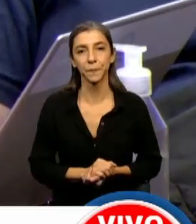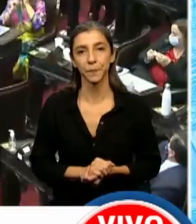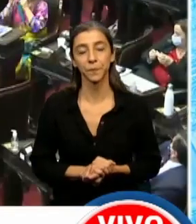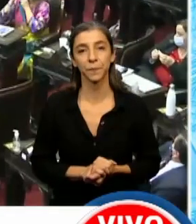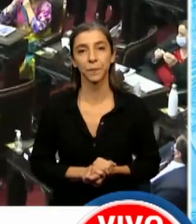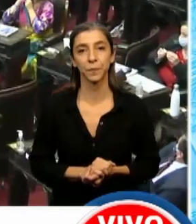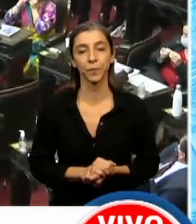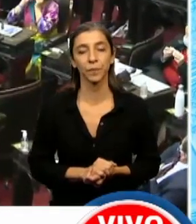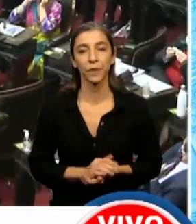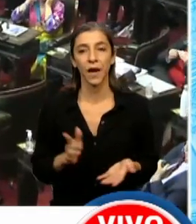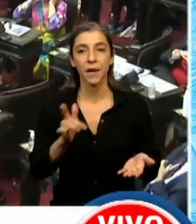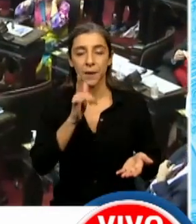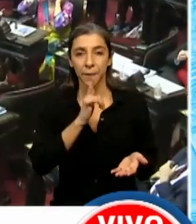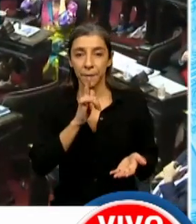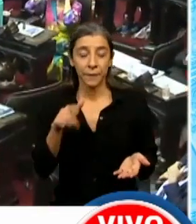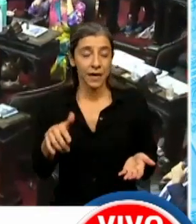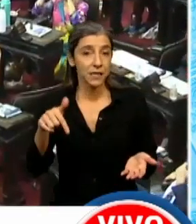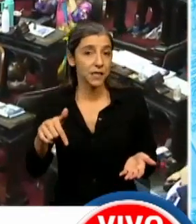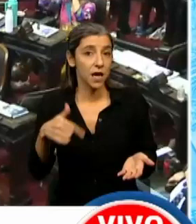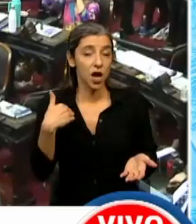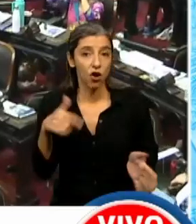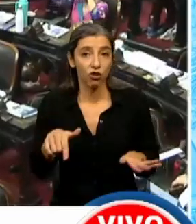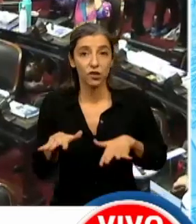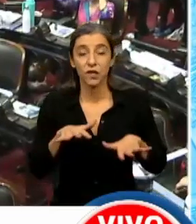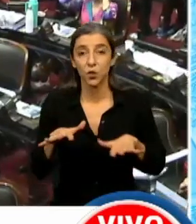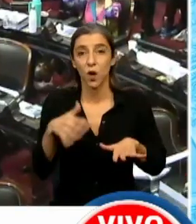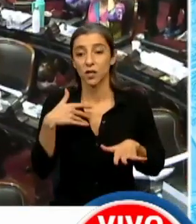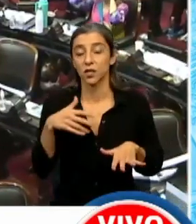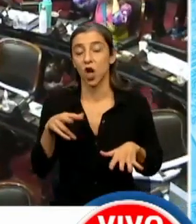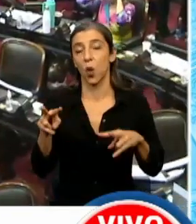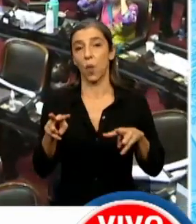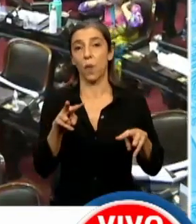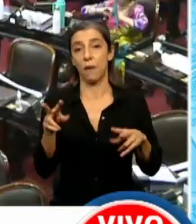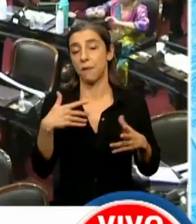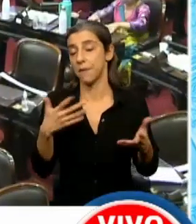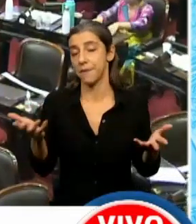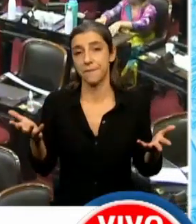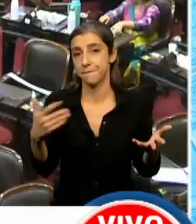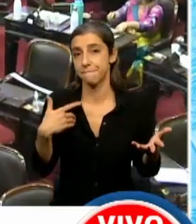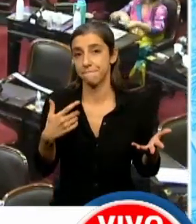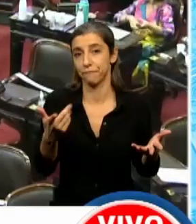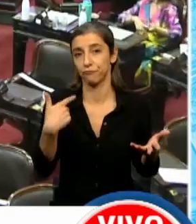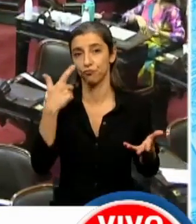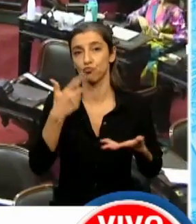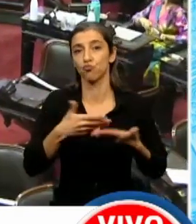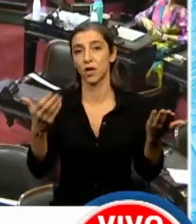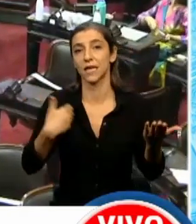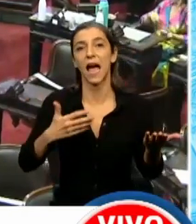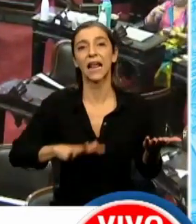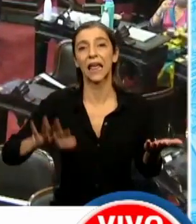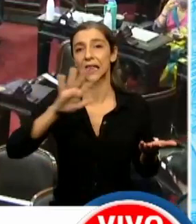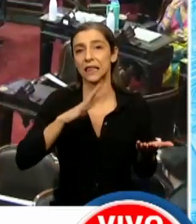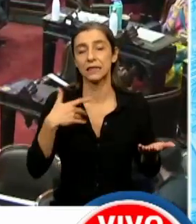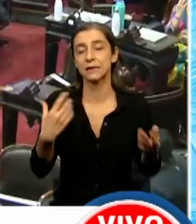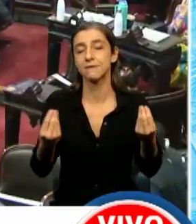Creo que lo que pasó hoy es muy ilustrativo de la situación en la que está la Argentina, en donde los